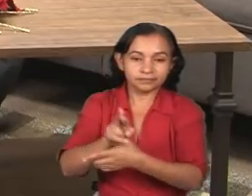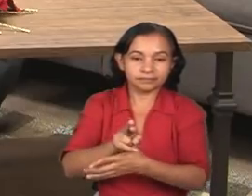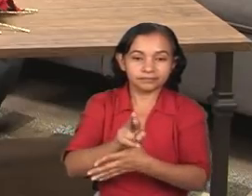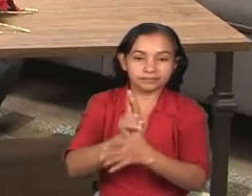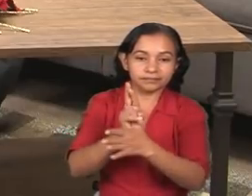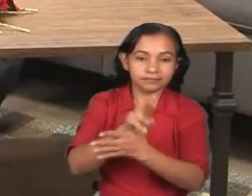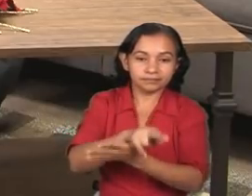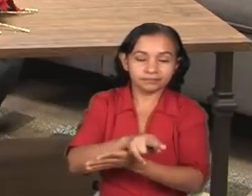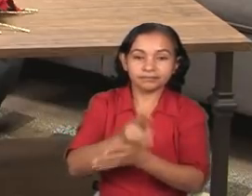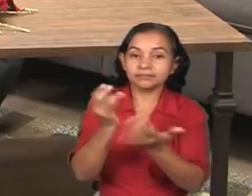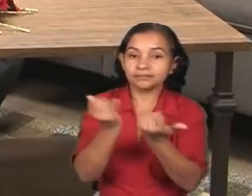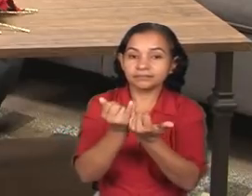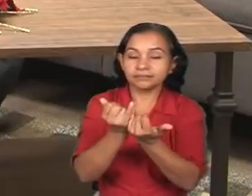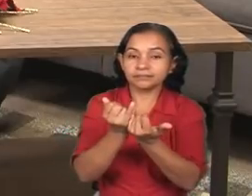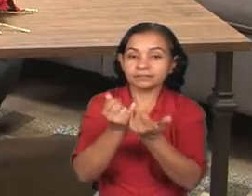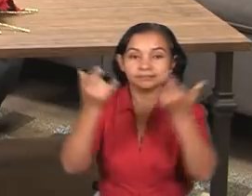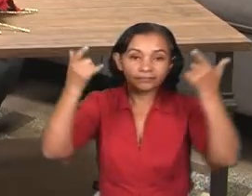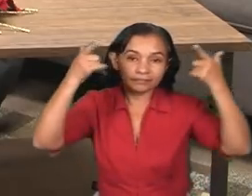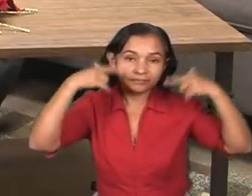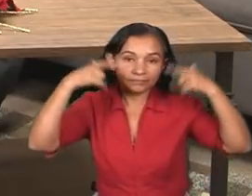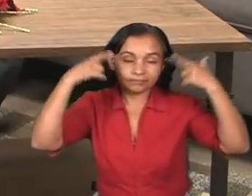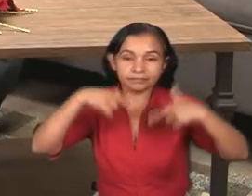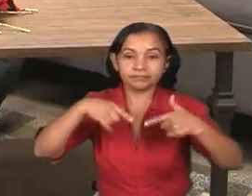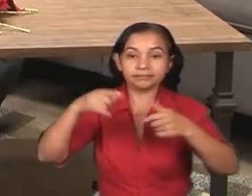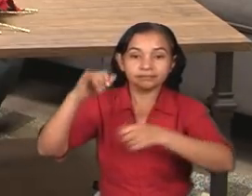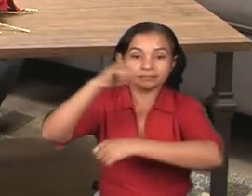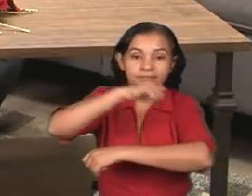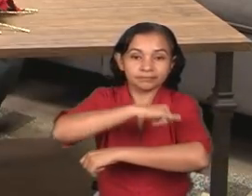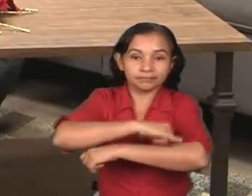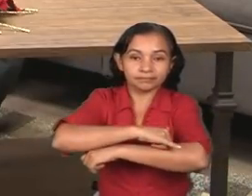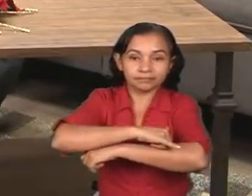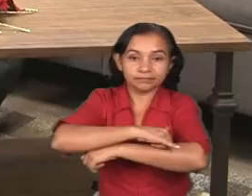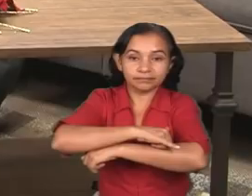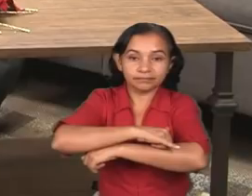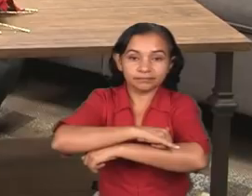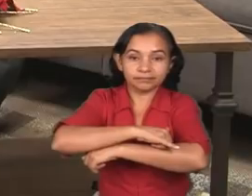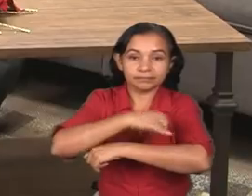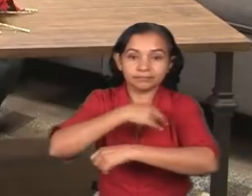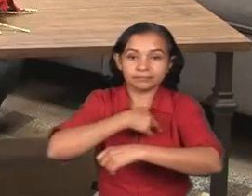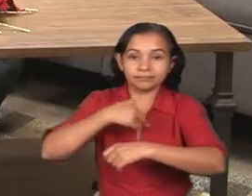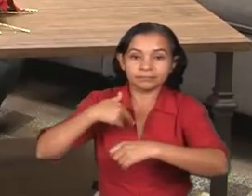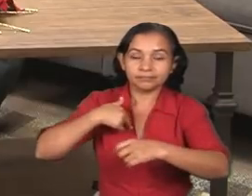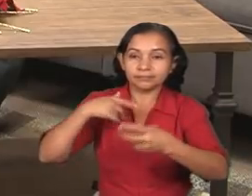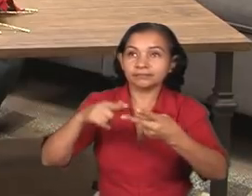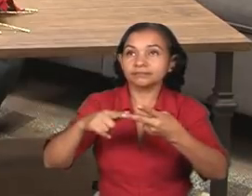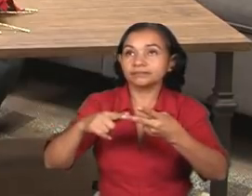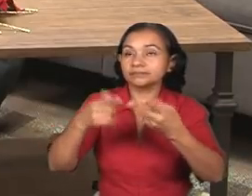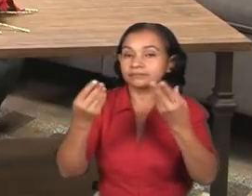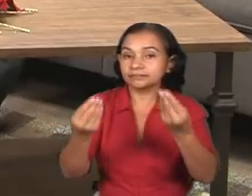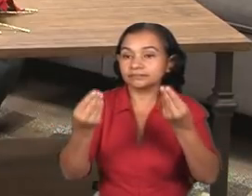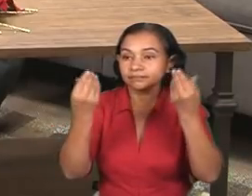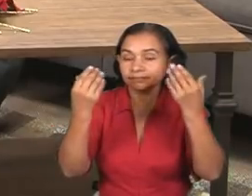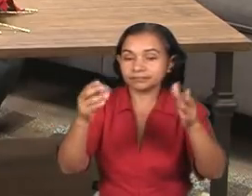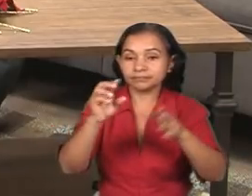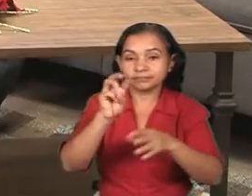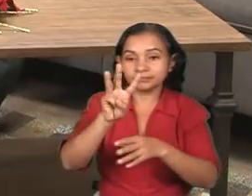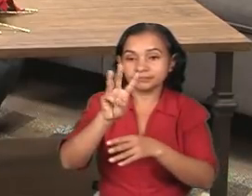Masaya, alcantarillado sanitario en Condegas, lo mencionábamos ahorita, agua potable en Bilwi, alcantarillado sanitario de